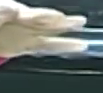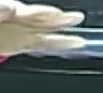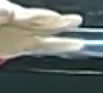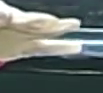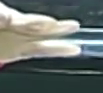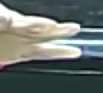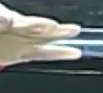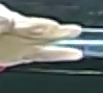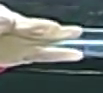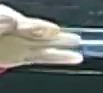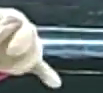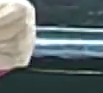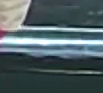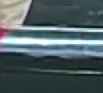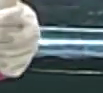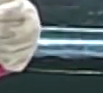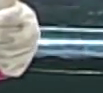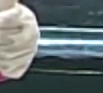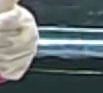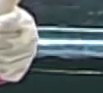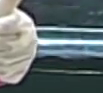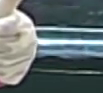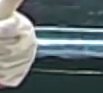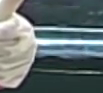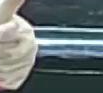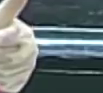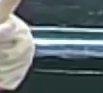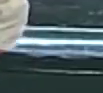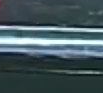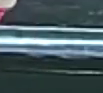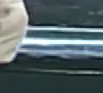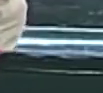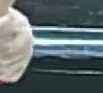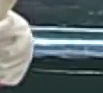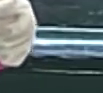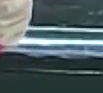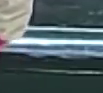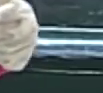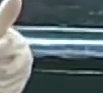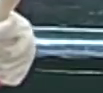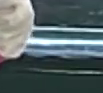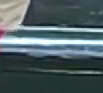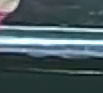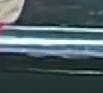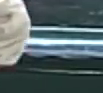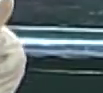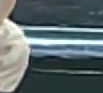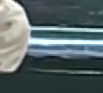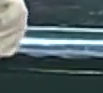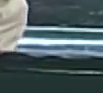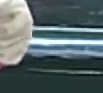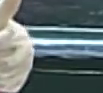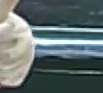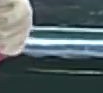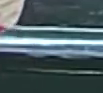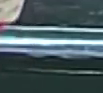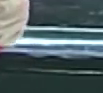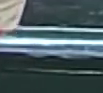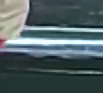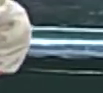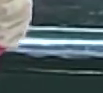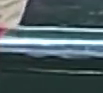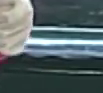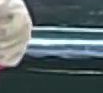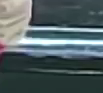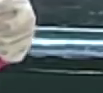es fundamental que la población cumpla con las medidas preventivas y sanitarias y que se mantenga en cuarentena social y colectiva